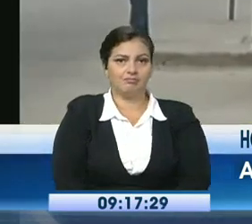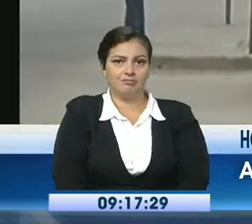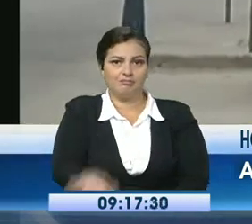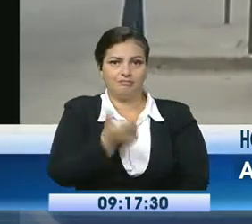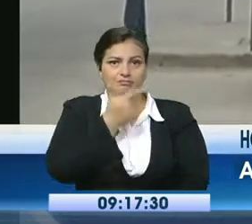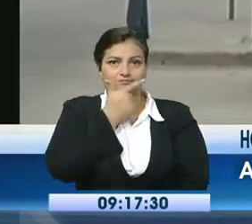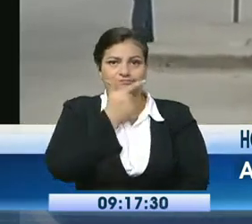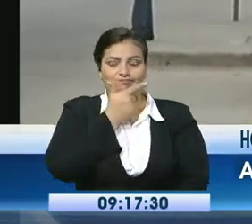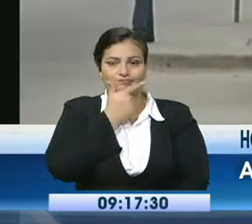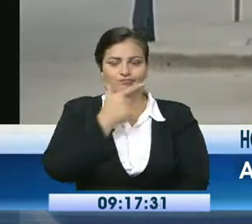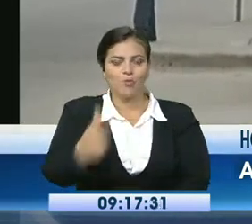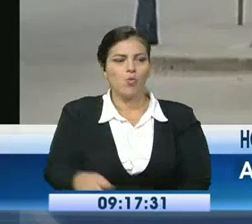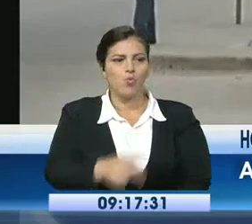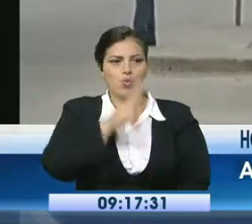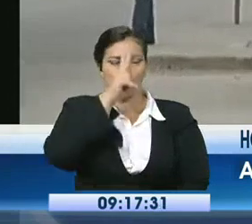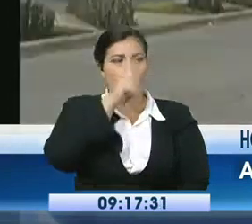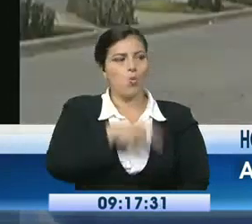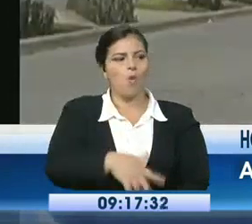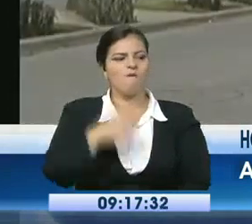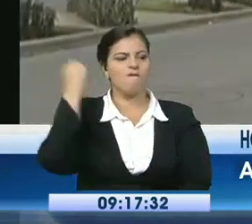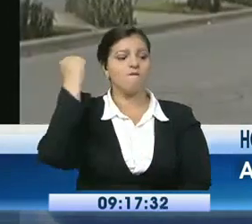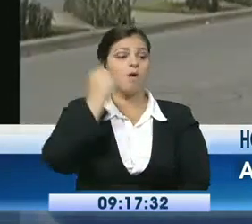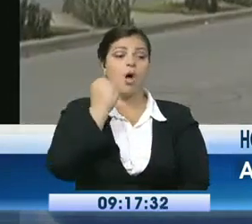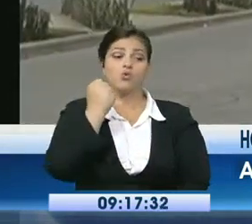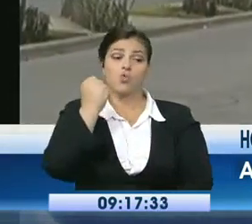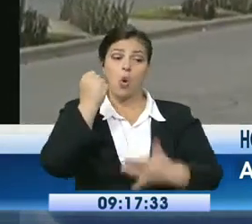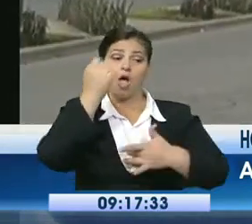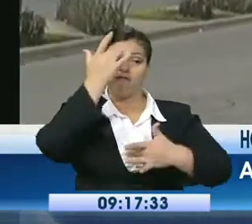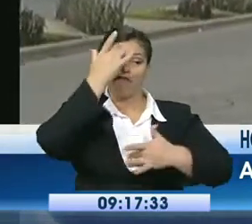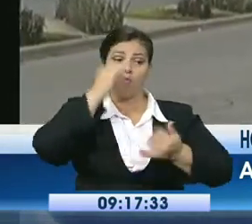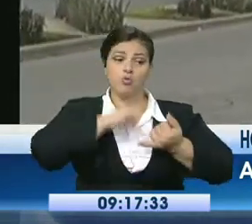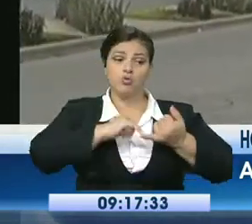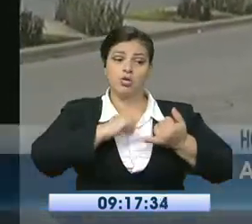perjudicar a los conductores, informó Ítalo Ruiz.